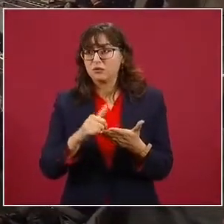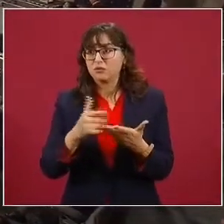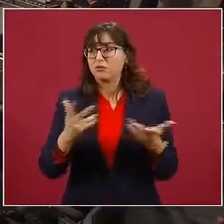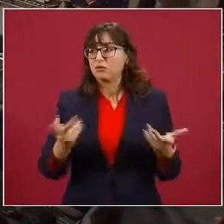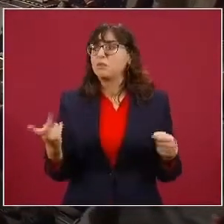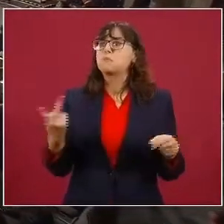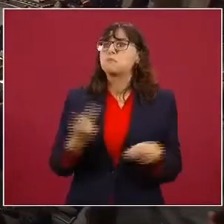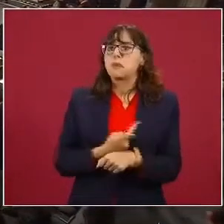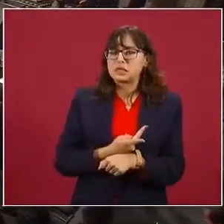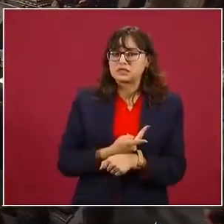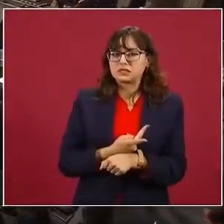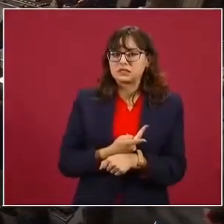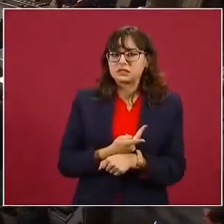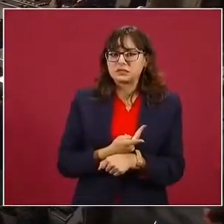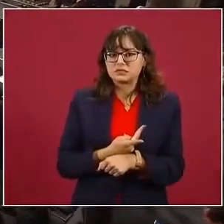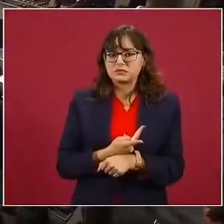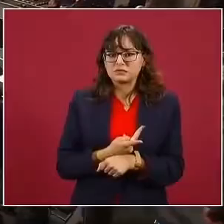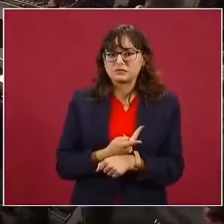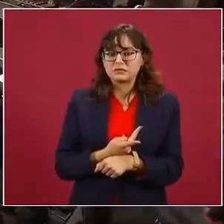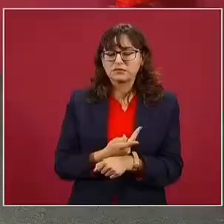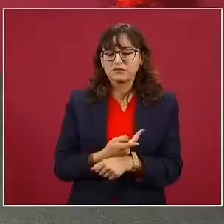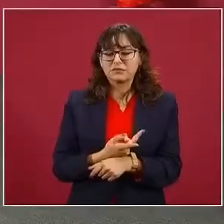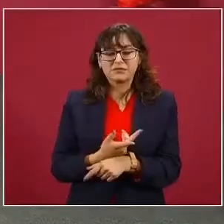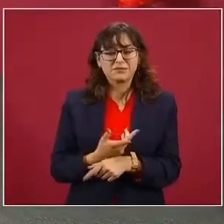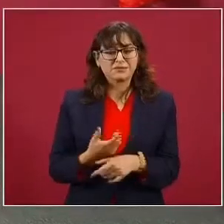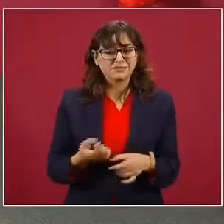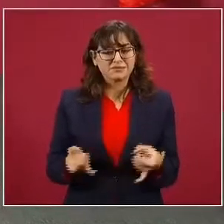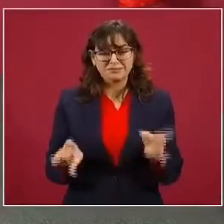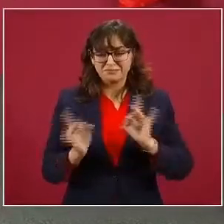en donde de repente